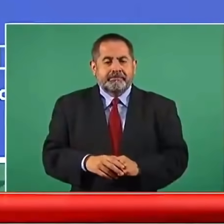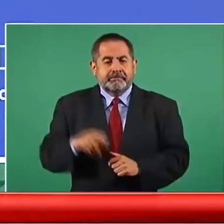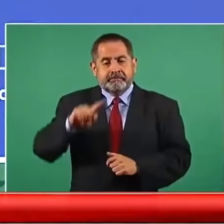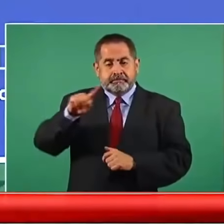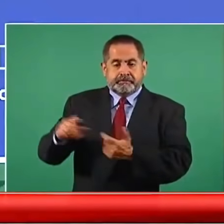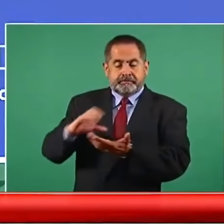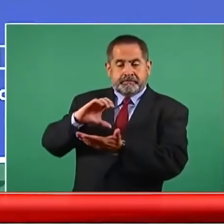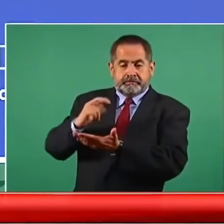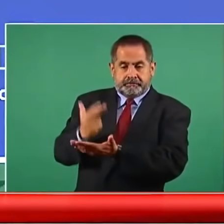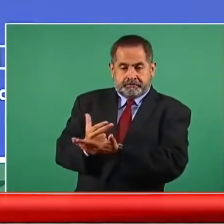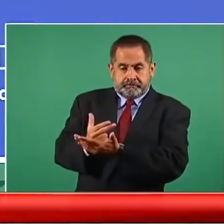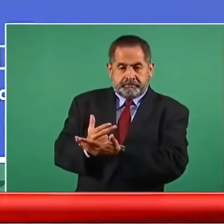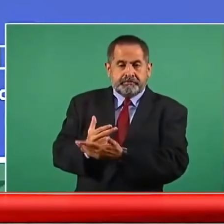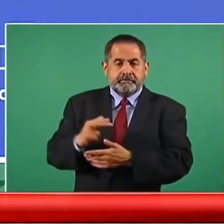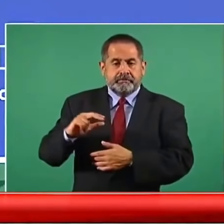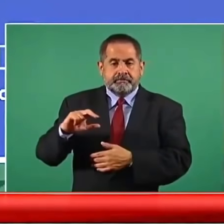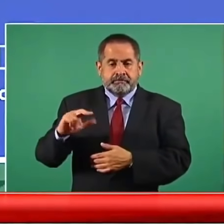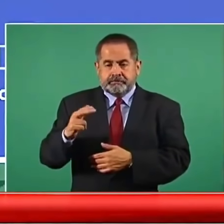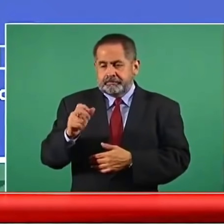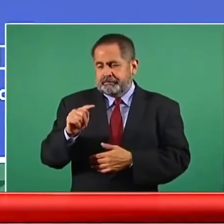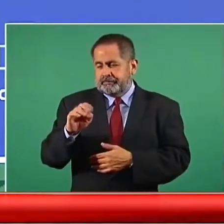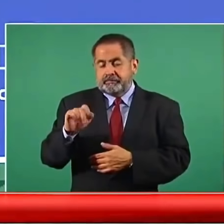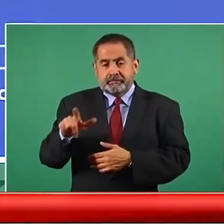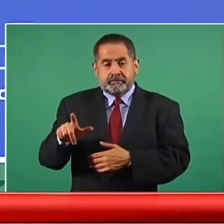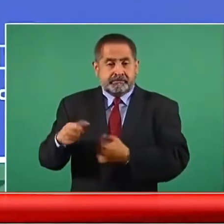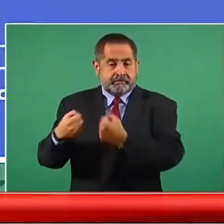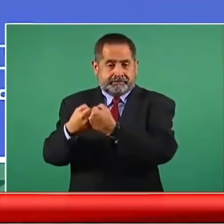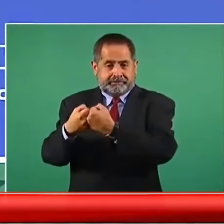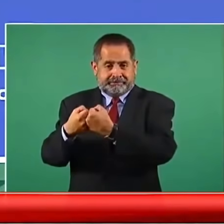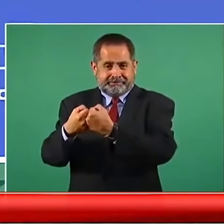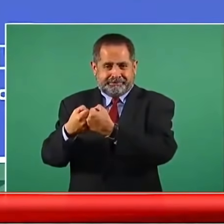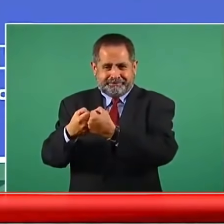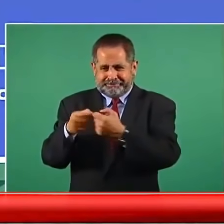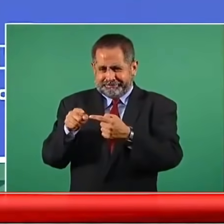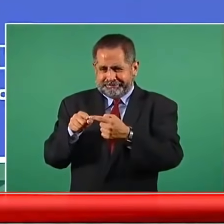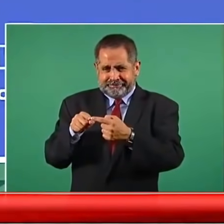Chetumal, aquí están los límites ya.